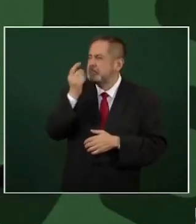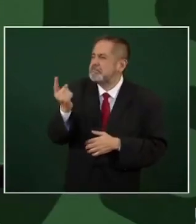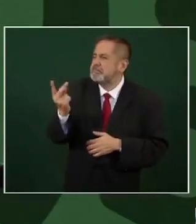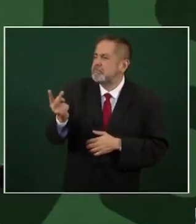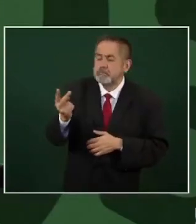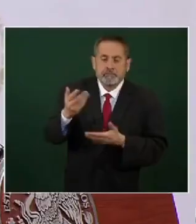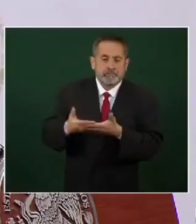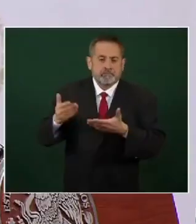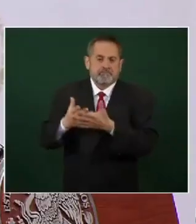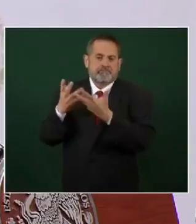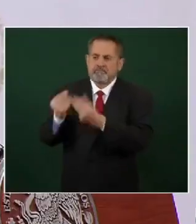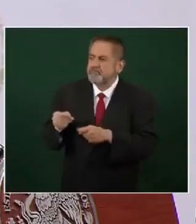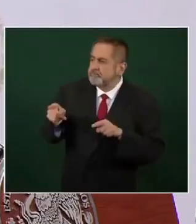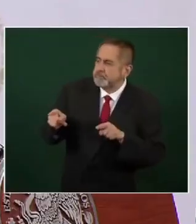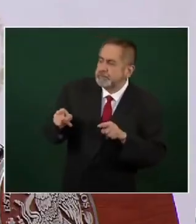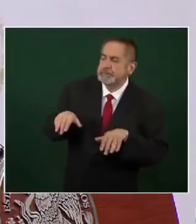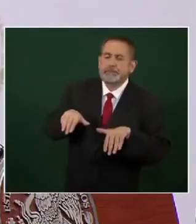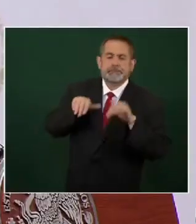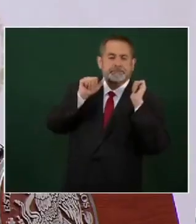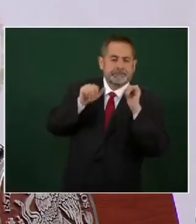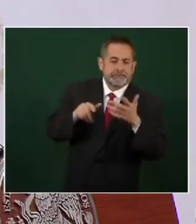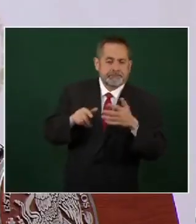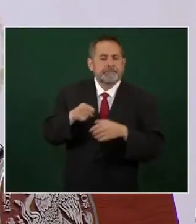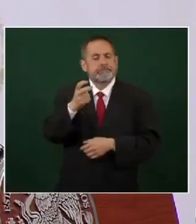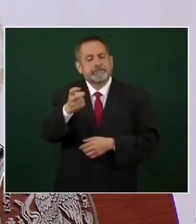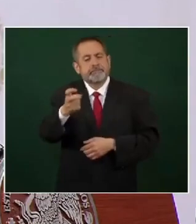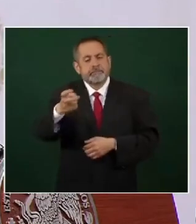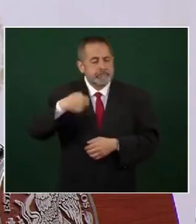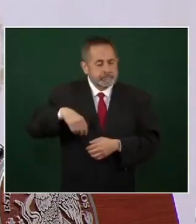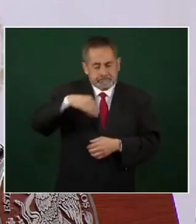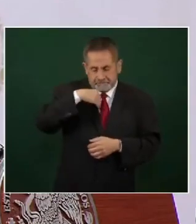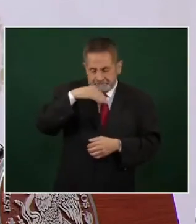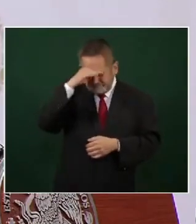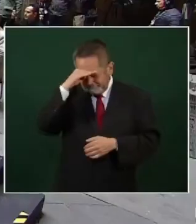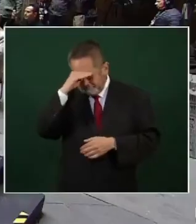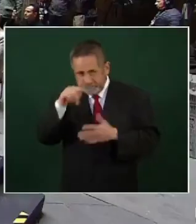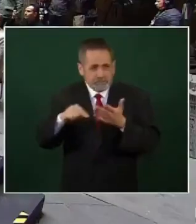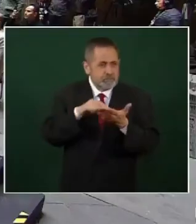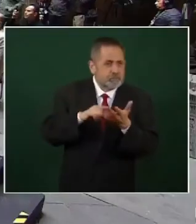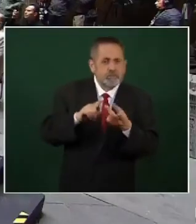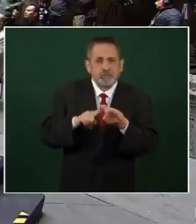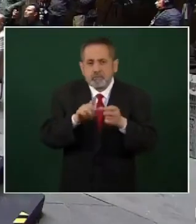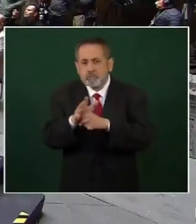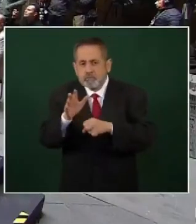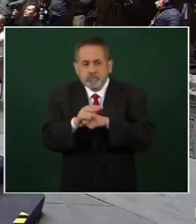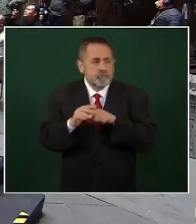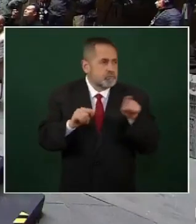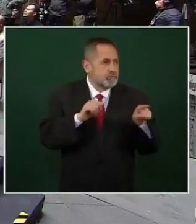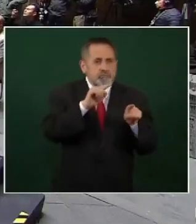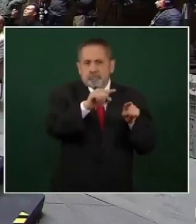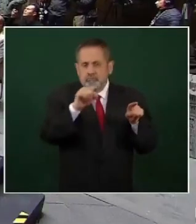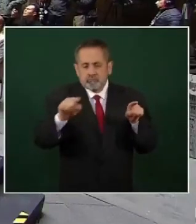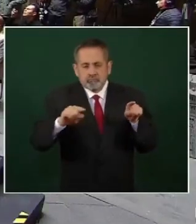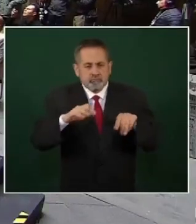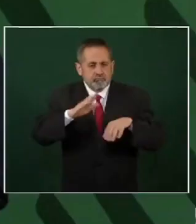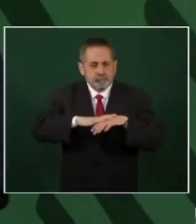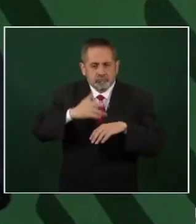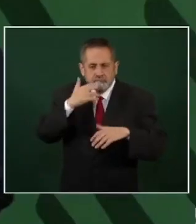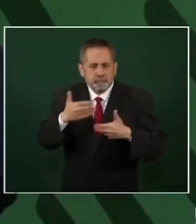se analizó cuáles eran los lugares donde teníamos que establecer este tipo